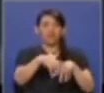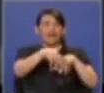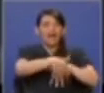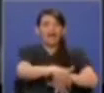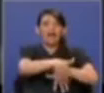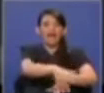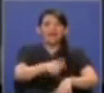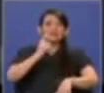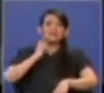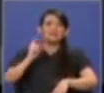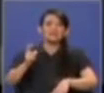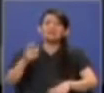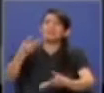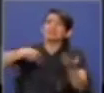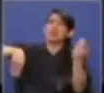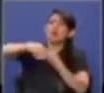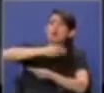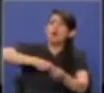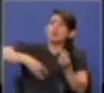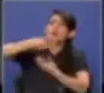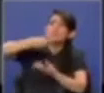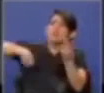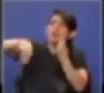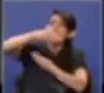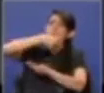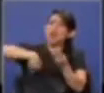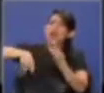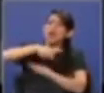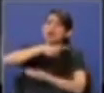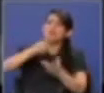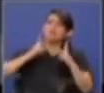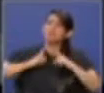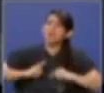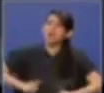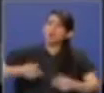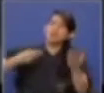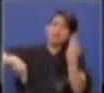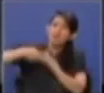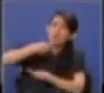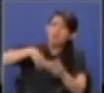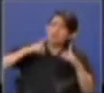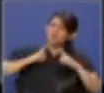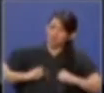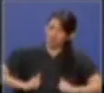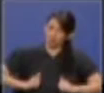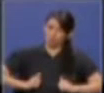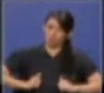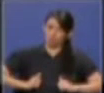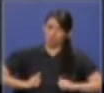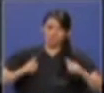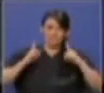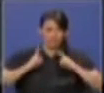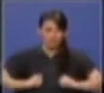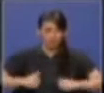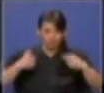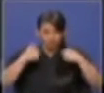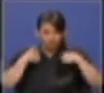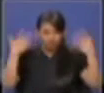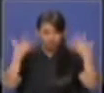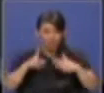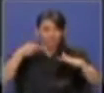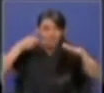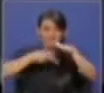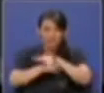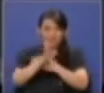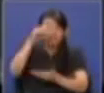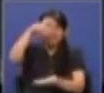decía que les devuelvan, que le devuelvan al pueblo ecuatoriano la salud, que le devuelvan la salud, cuando nosotros estamos inaugurando